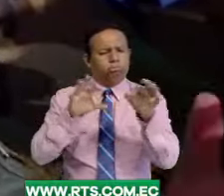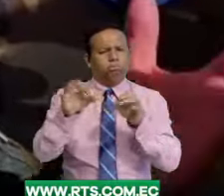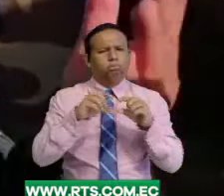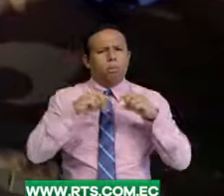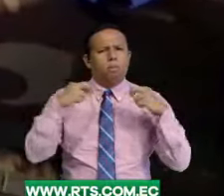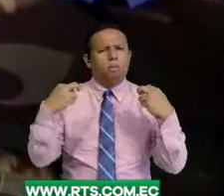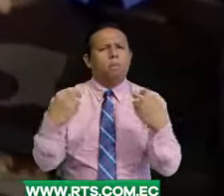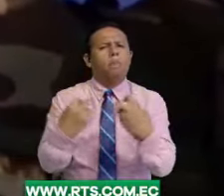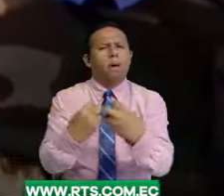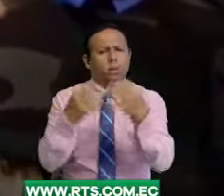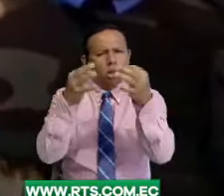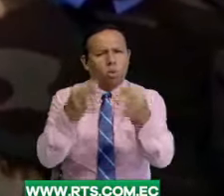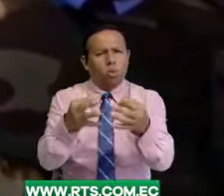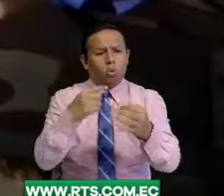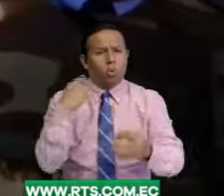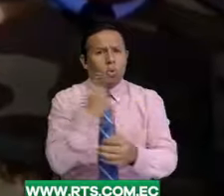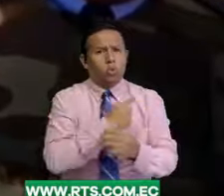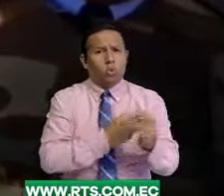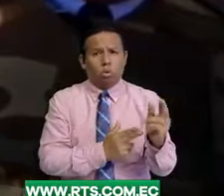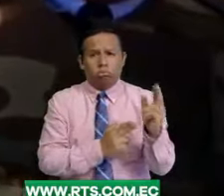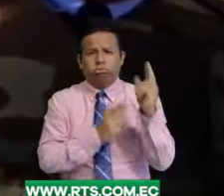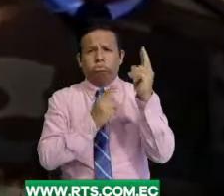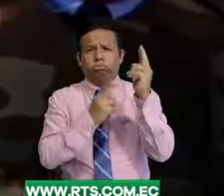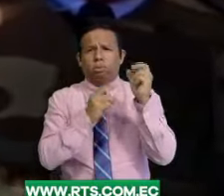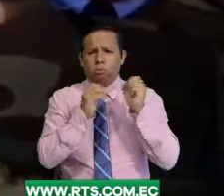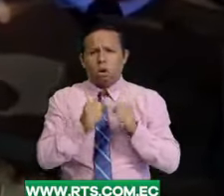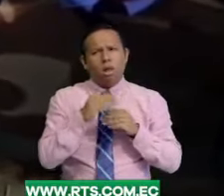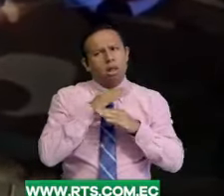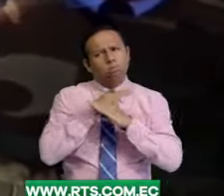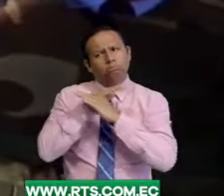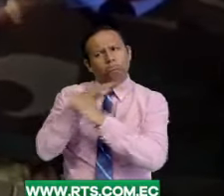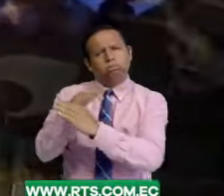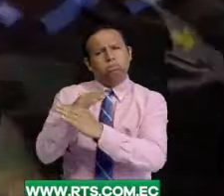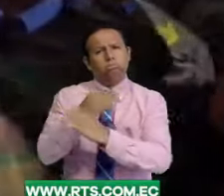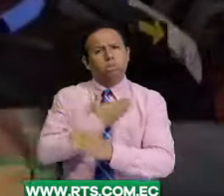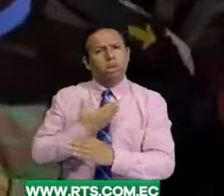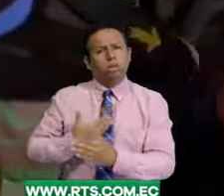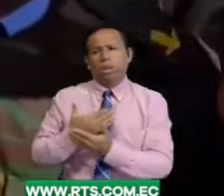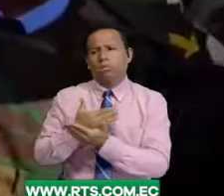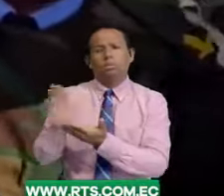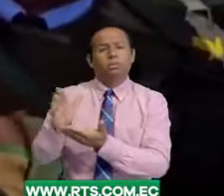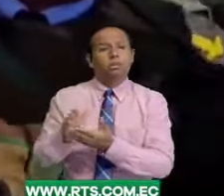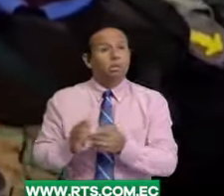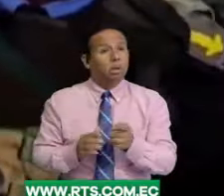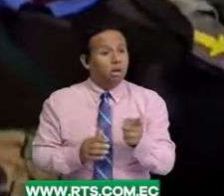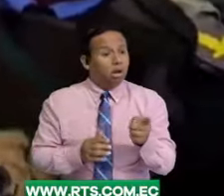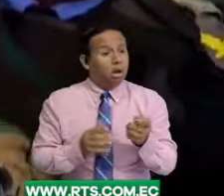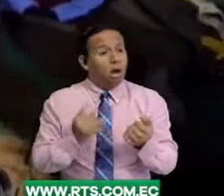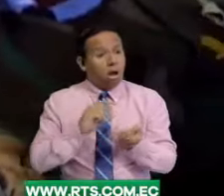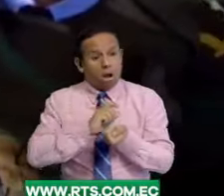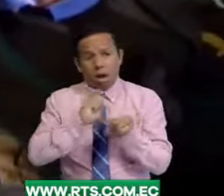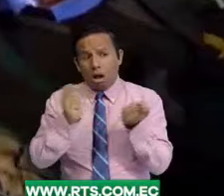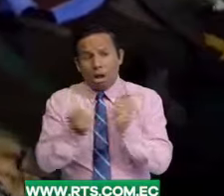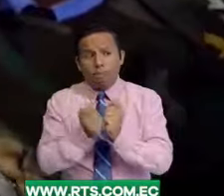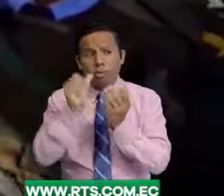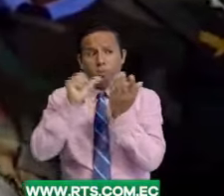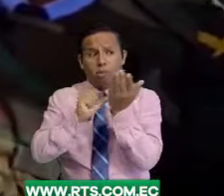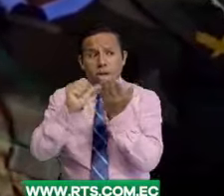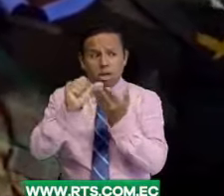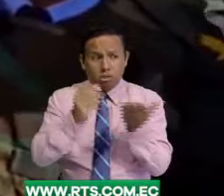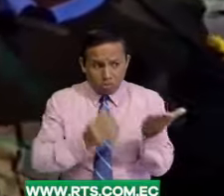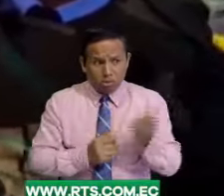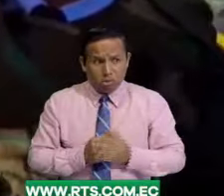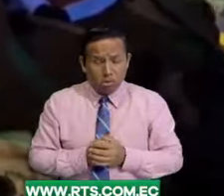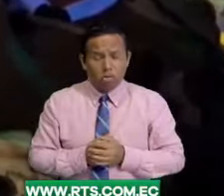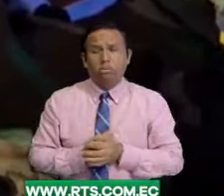unidades militares están en posición de apronte. Todas las unidades. ¿Usted está diciendo que ahora se va a cambiar ministro general? Seguramente se va a cambiar,